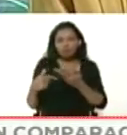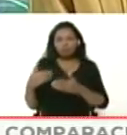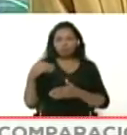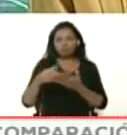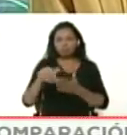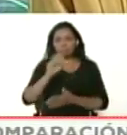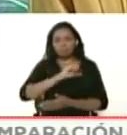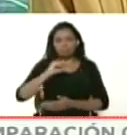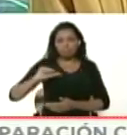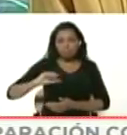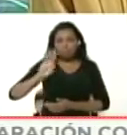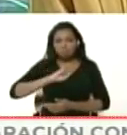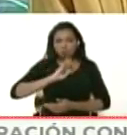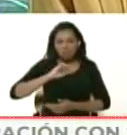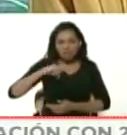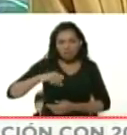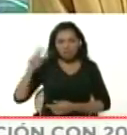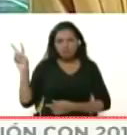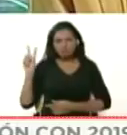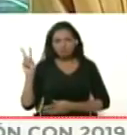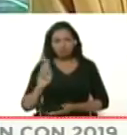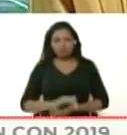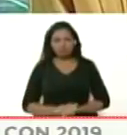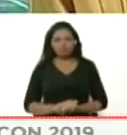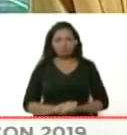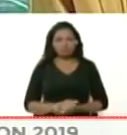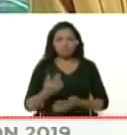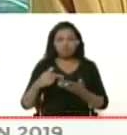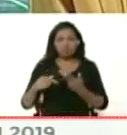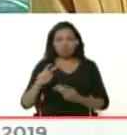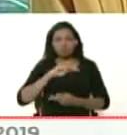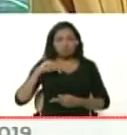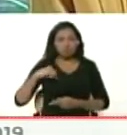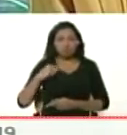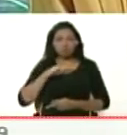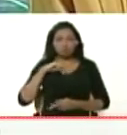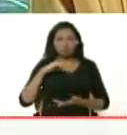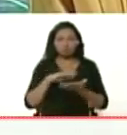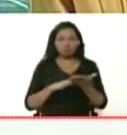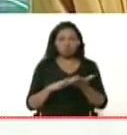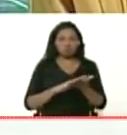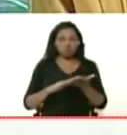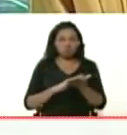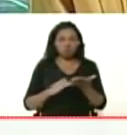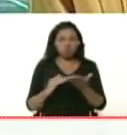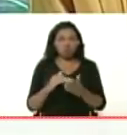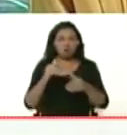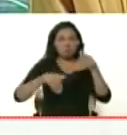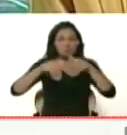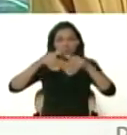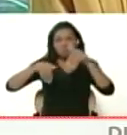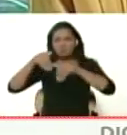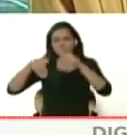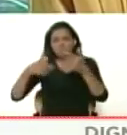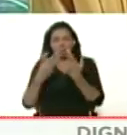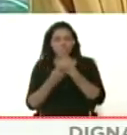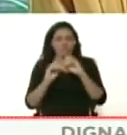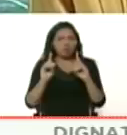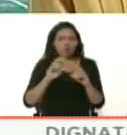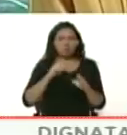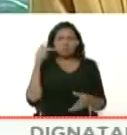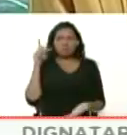internos de Venezuela. Nadie. Y los asuntos nuestros los resolvemos con votos, con democracia,